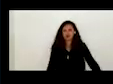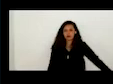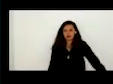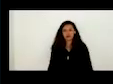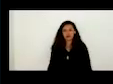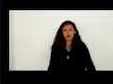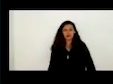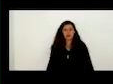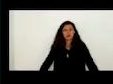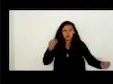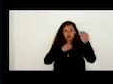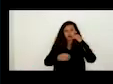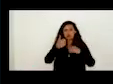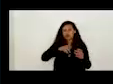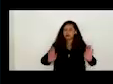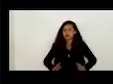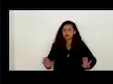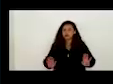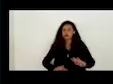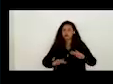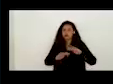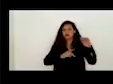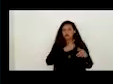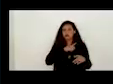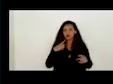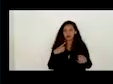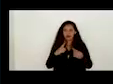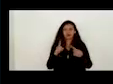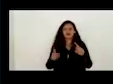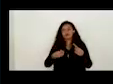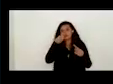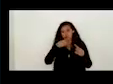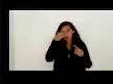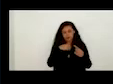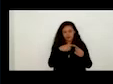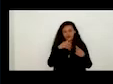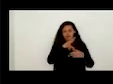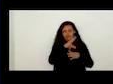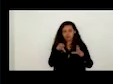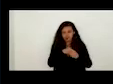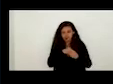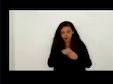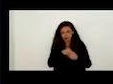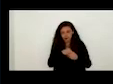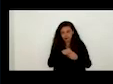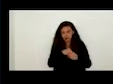características básicas. Debe ser una alimentación completa,